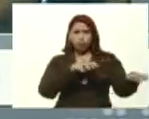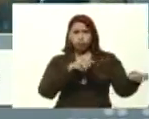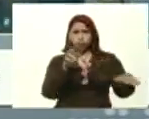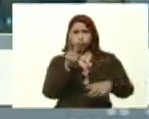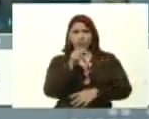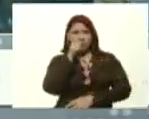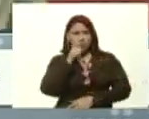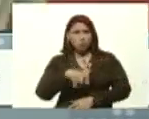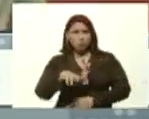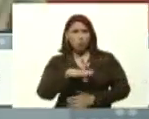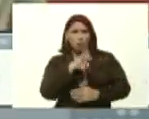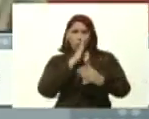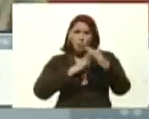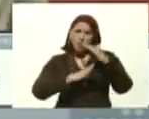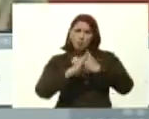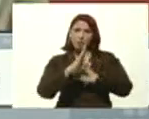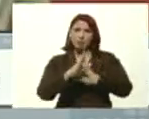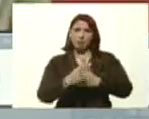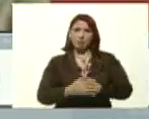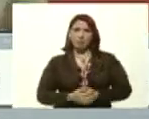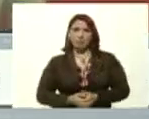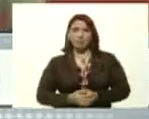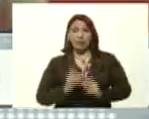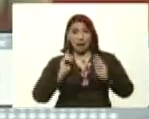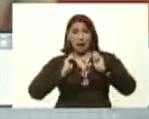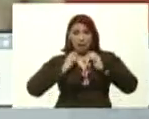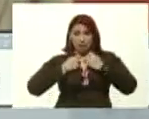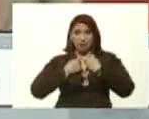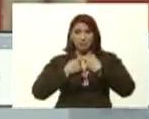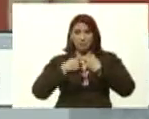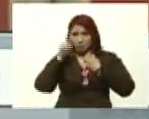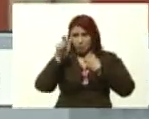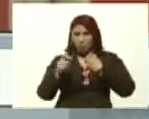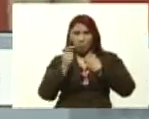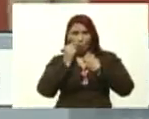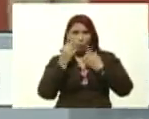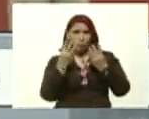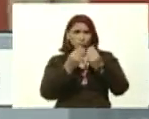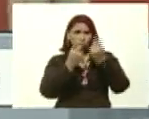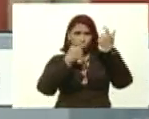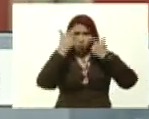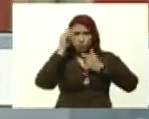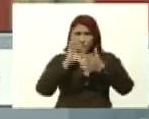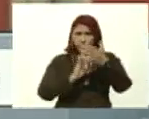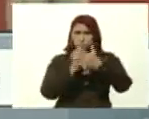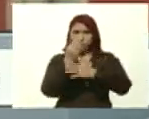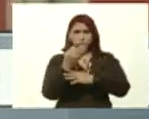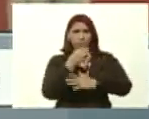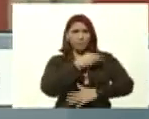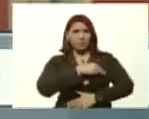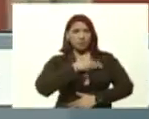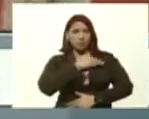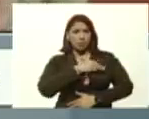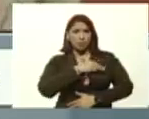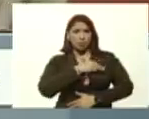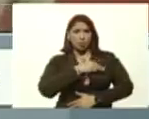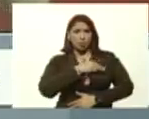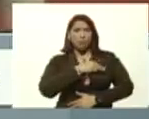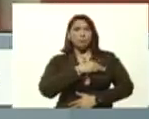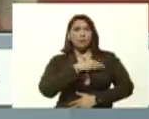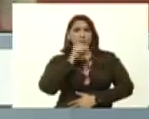y venezolanas humildes. Aristóbulo, junto a nuestro comandante fundador de la misión